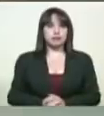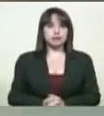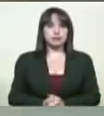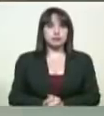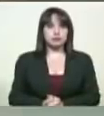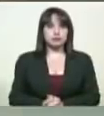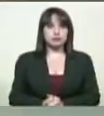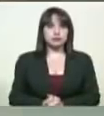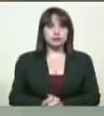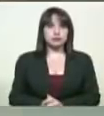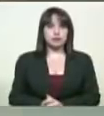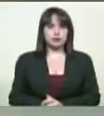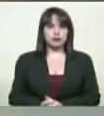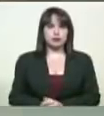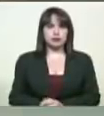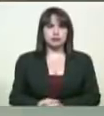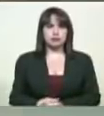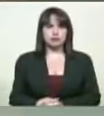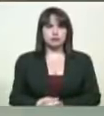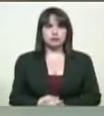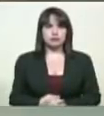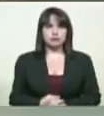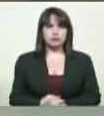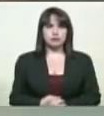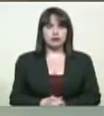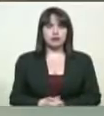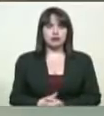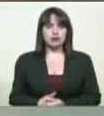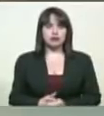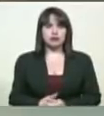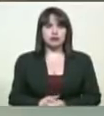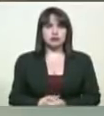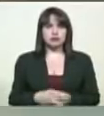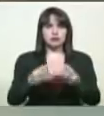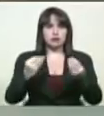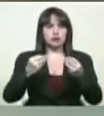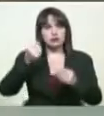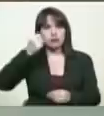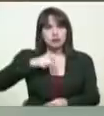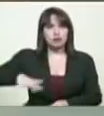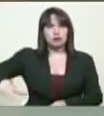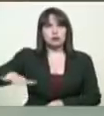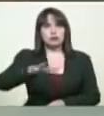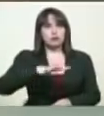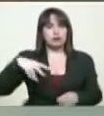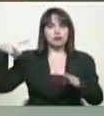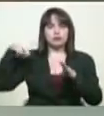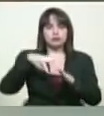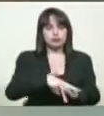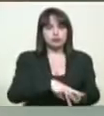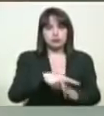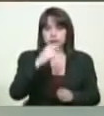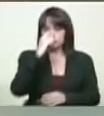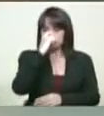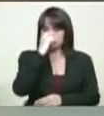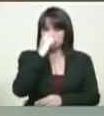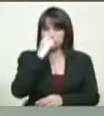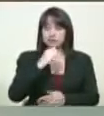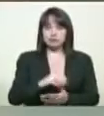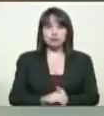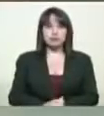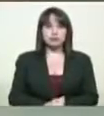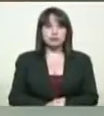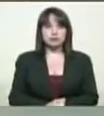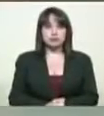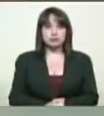envidiosos que son esta oligarquía que ha llevado a los pueblos a la miseria al neoliberalismo al saqueo